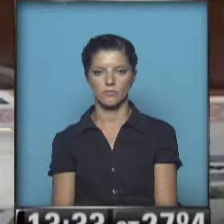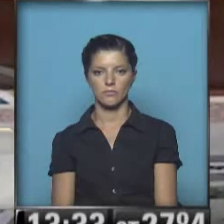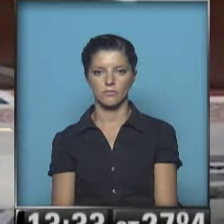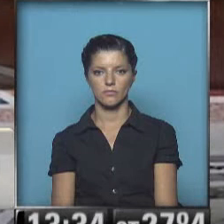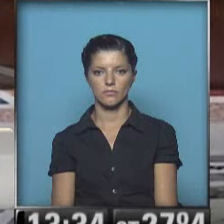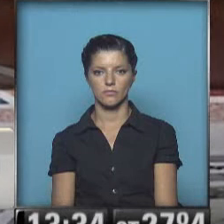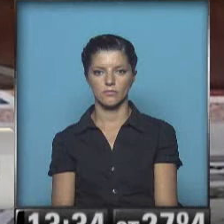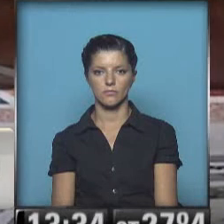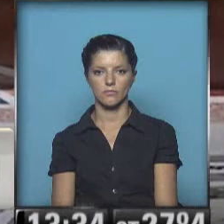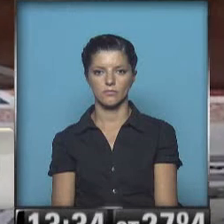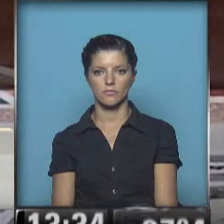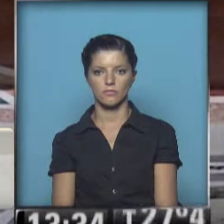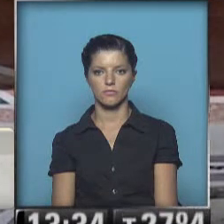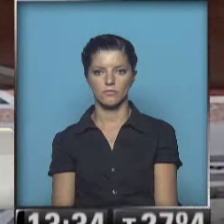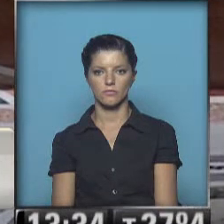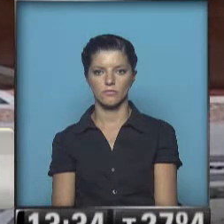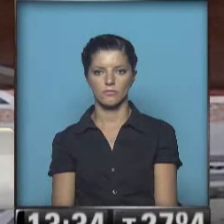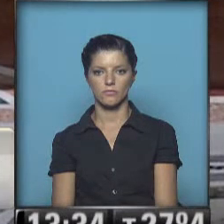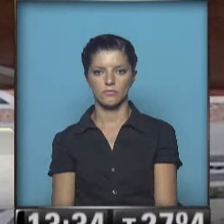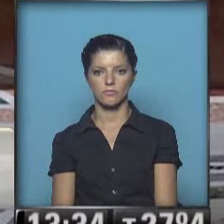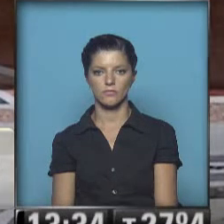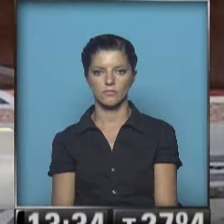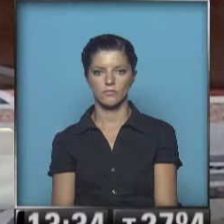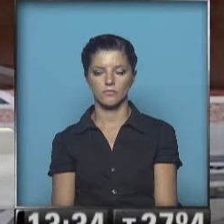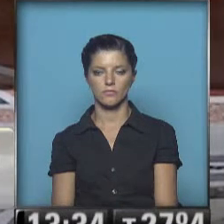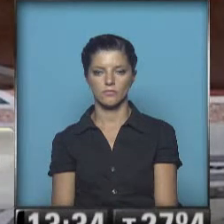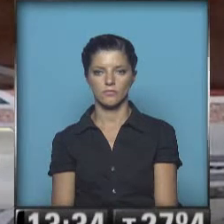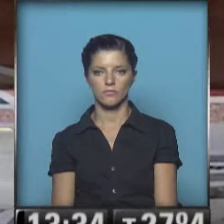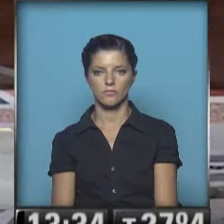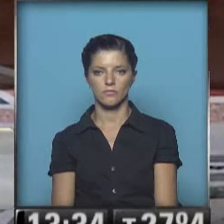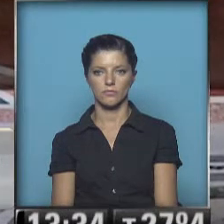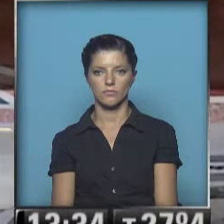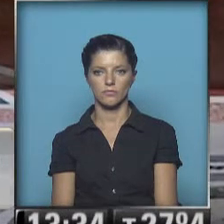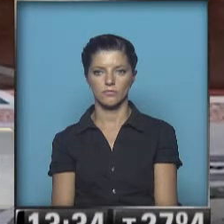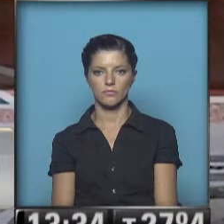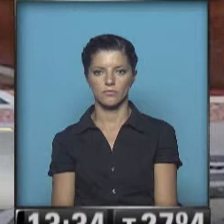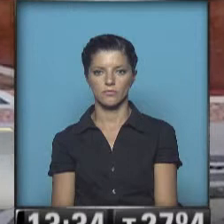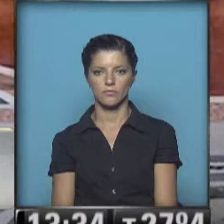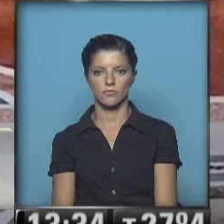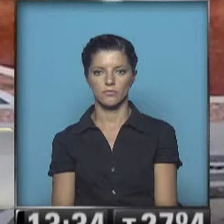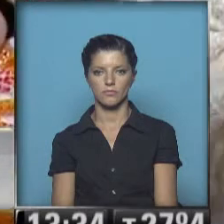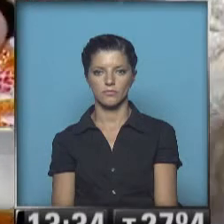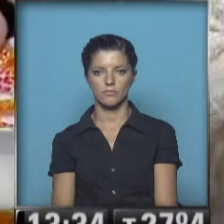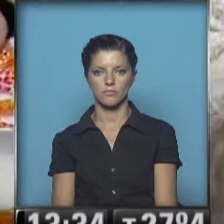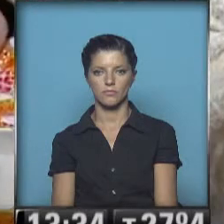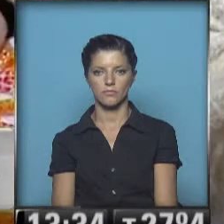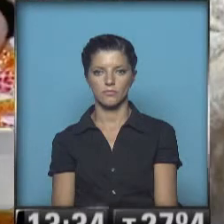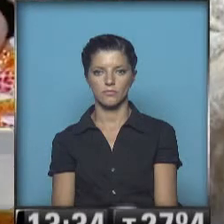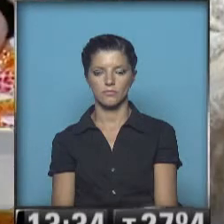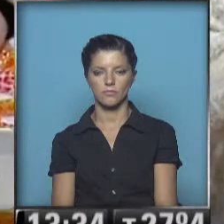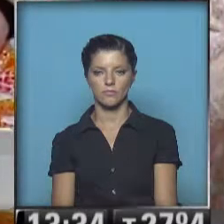la memoria, significa che il male tiene ancora aperta la ferita.